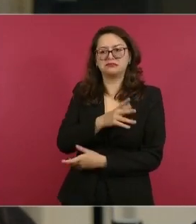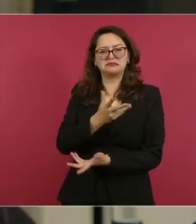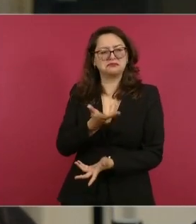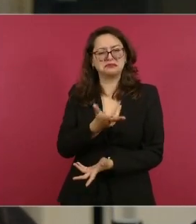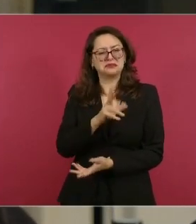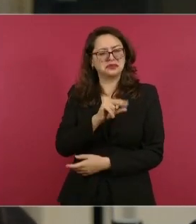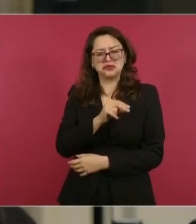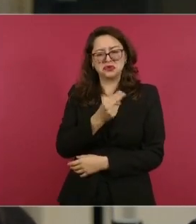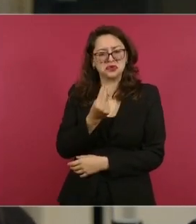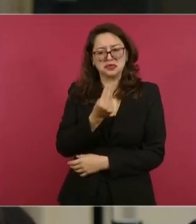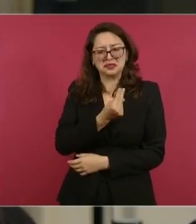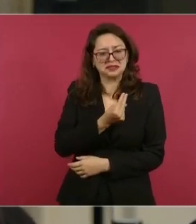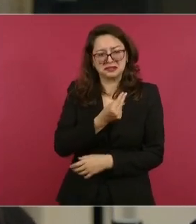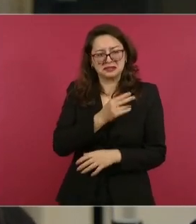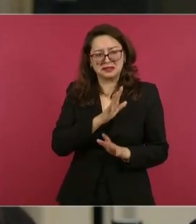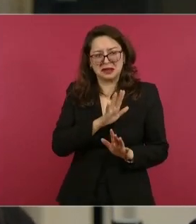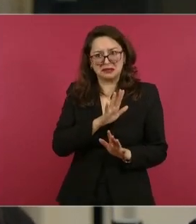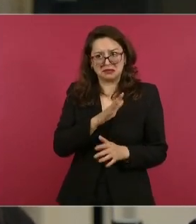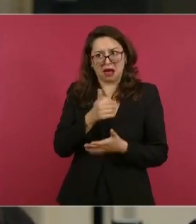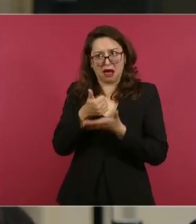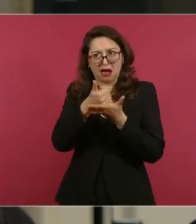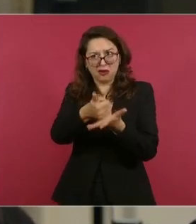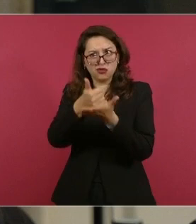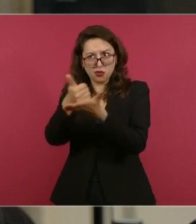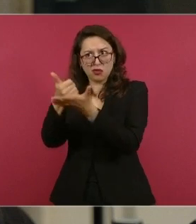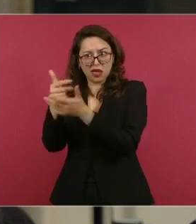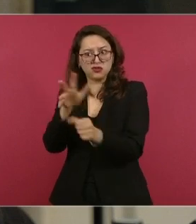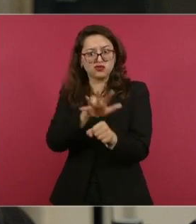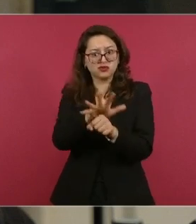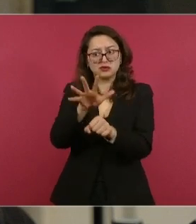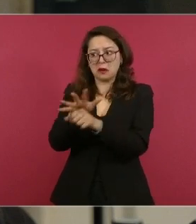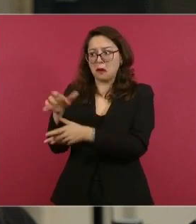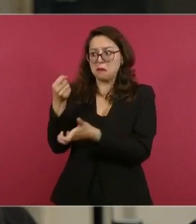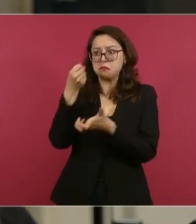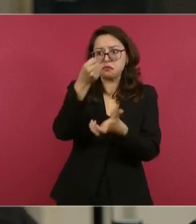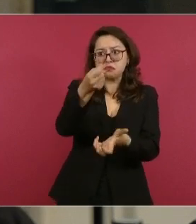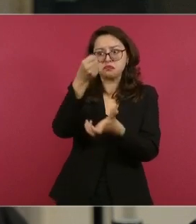ocurrió en esa administración, pero también les tocaron recursos